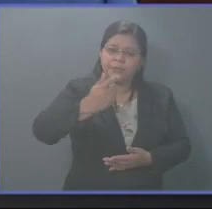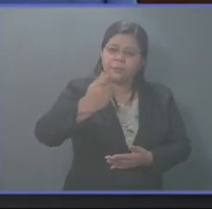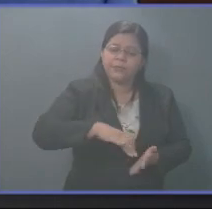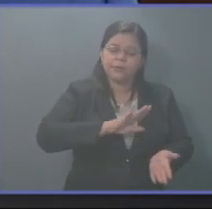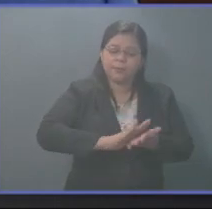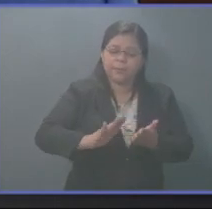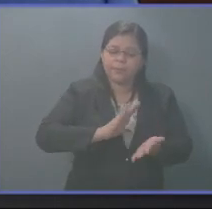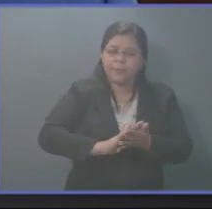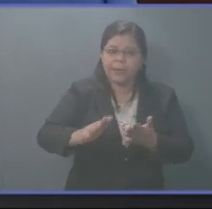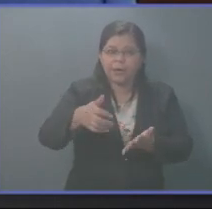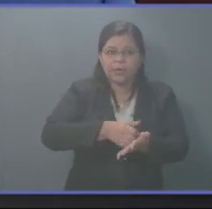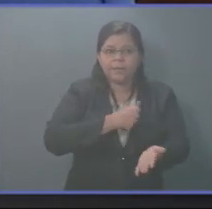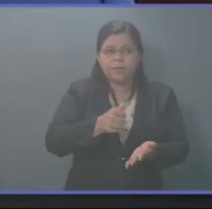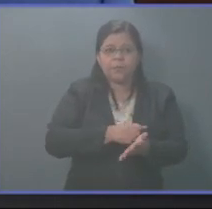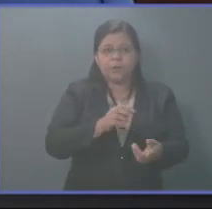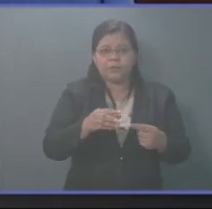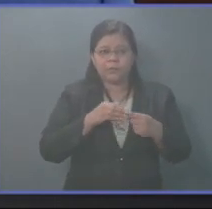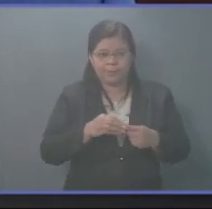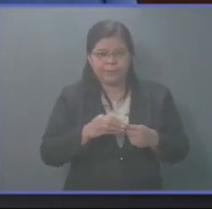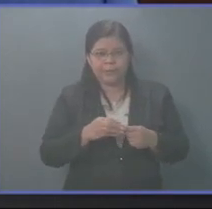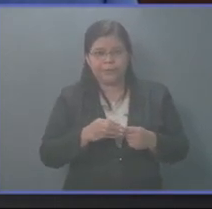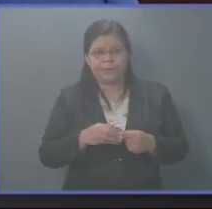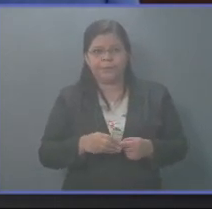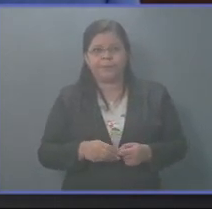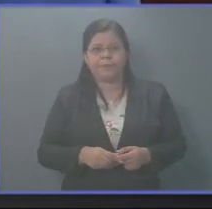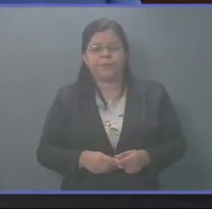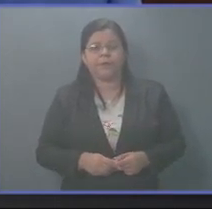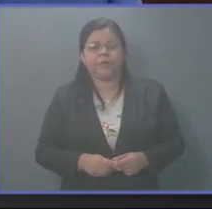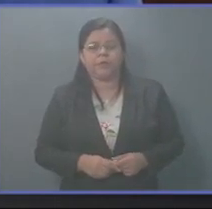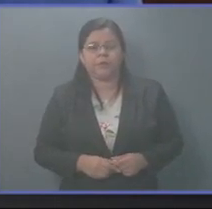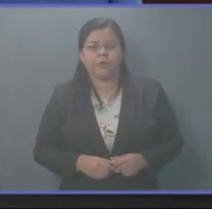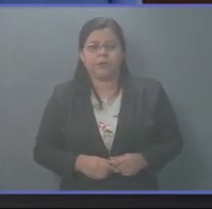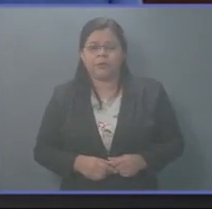concepto de impuesto específico, lo siguiente.